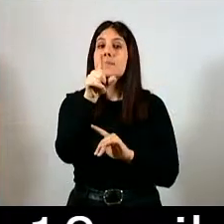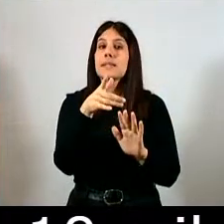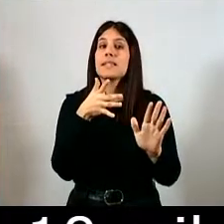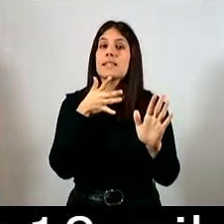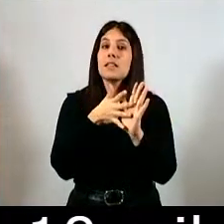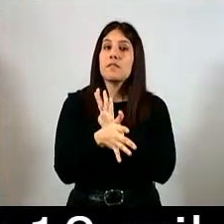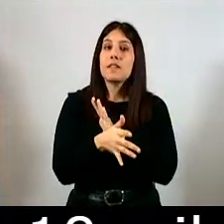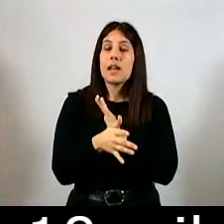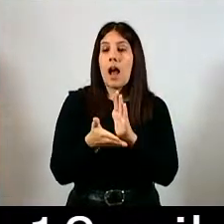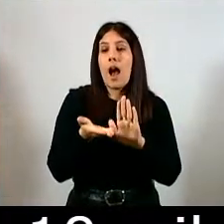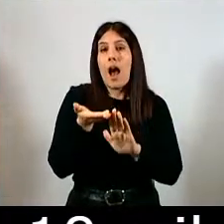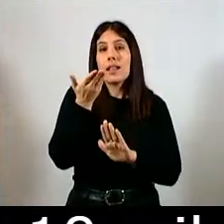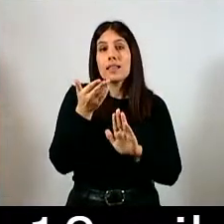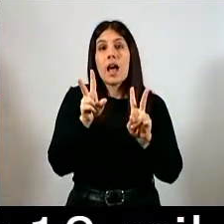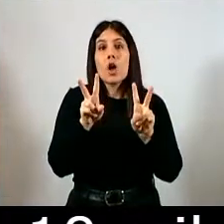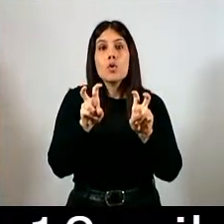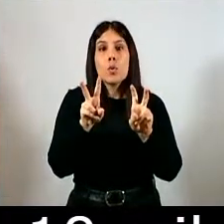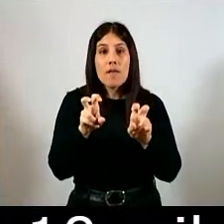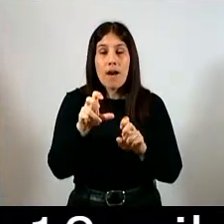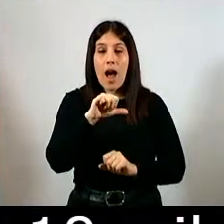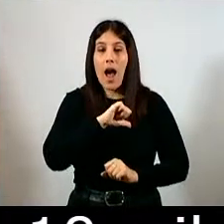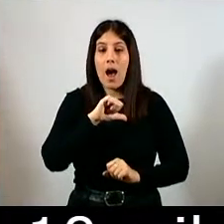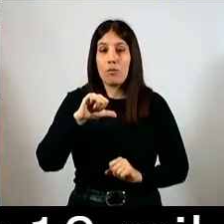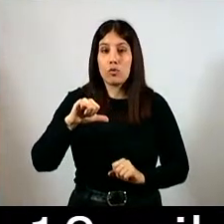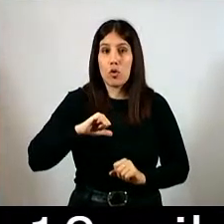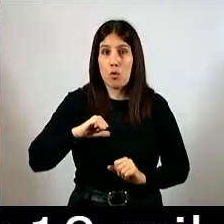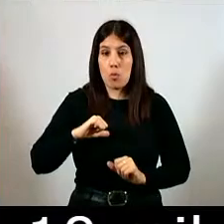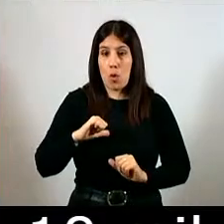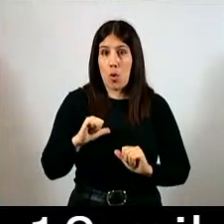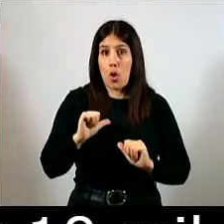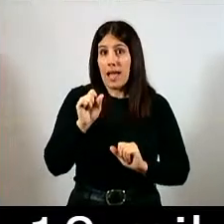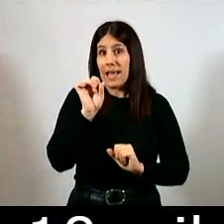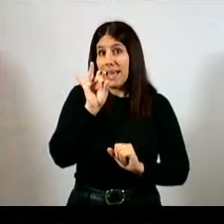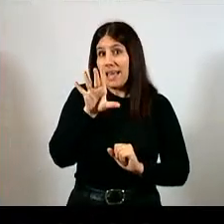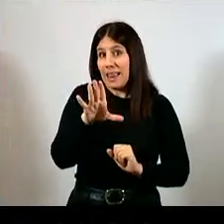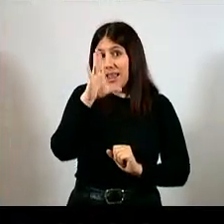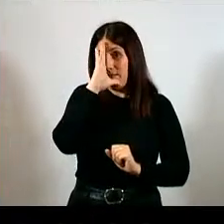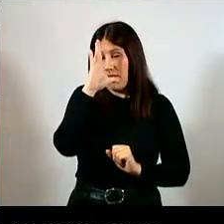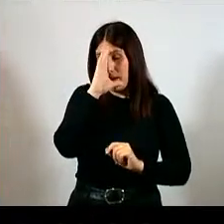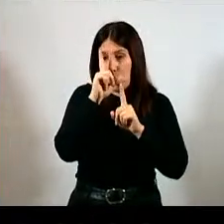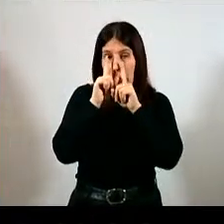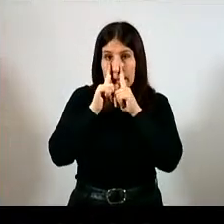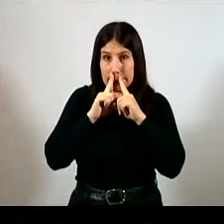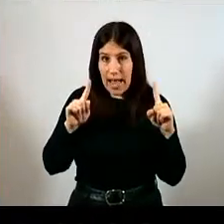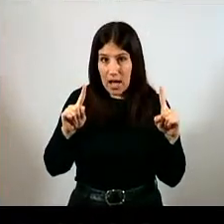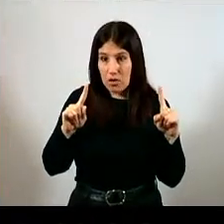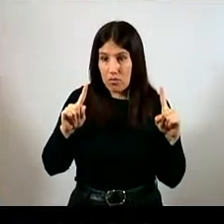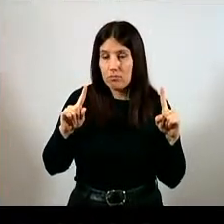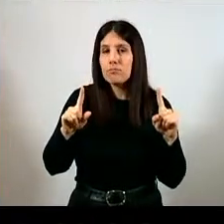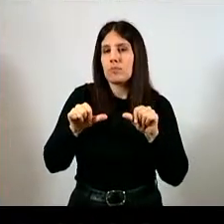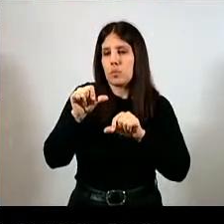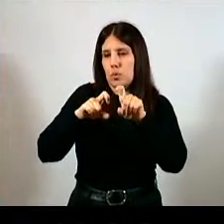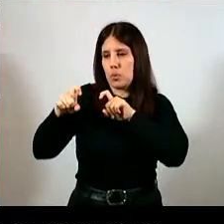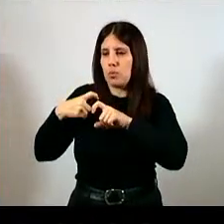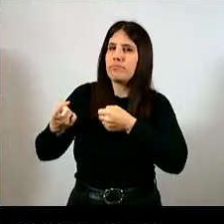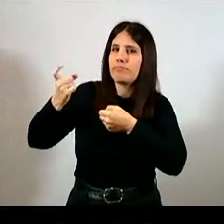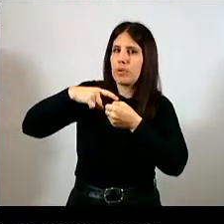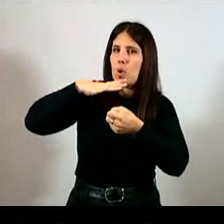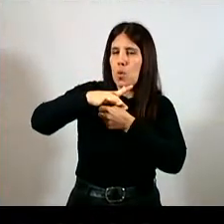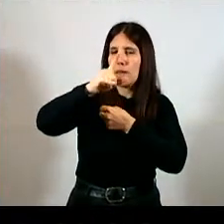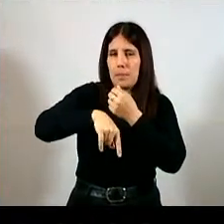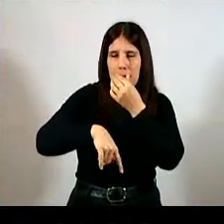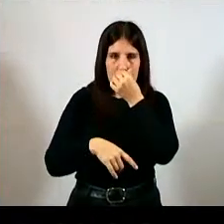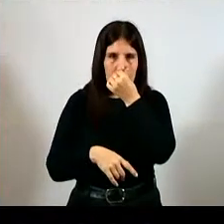las nuevas altas de autónomos que se hayan realizado desde el 15 de febrero de este año, que es cuando terminó el programa anterior.